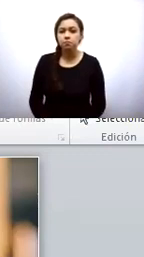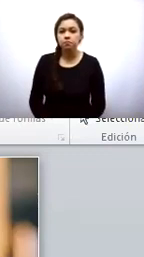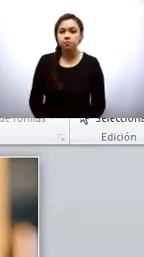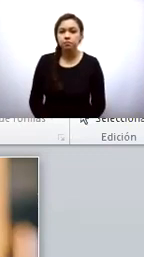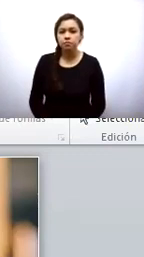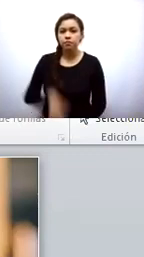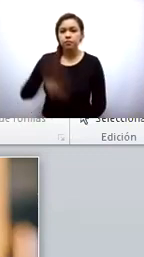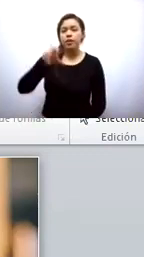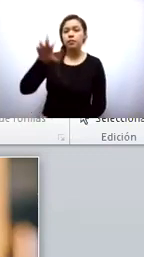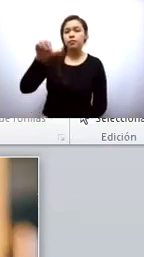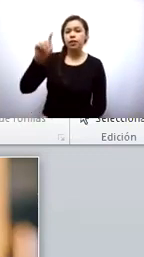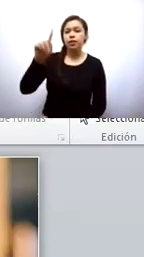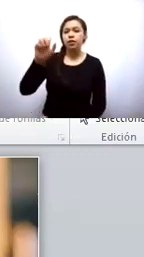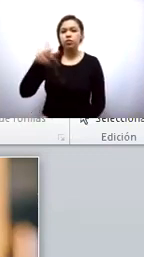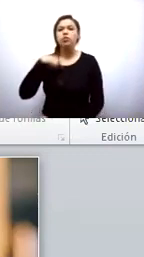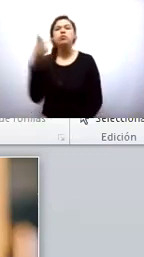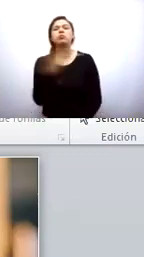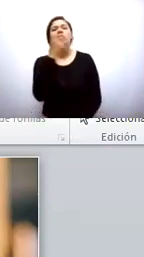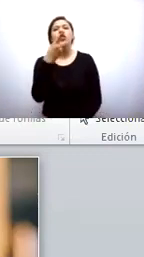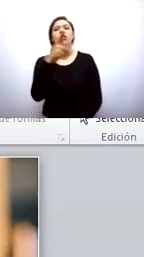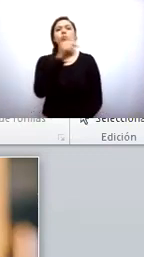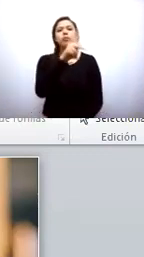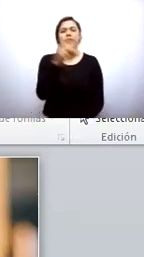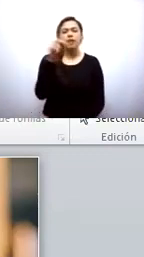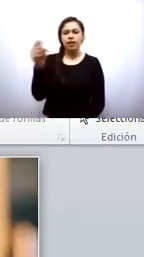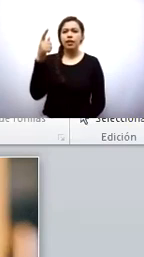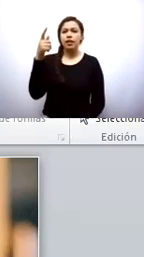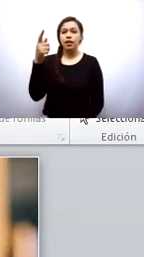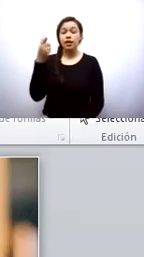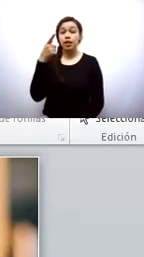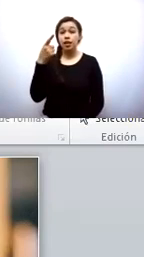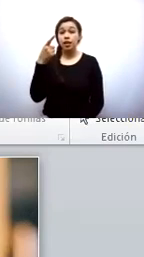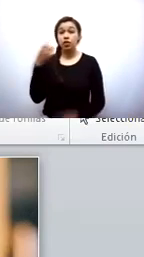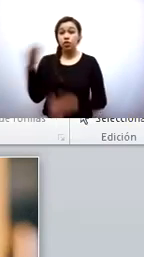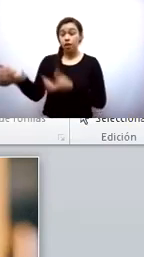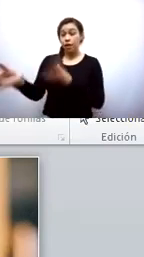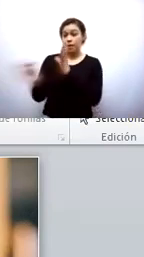Víctor, yo quiero preguntarte si tus diapositivas nos las van a compartir.